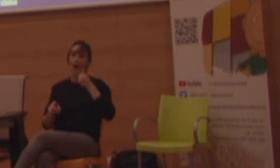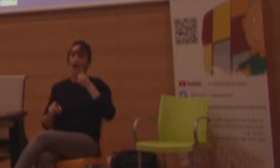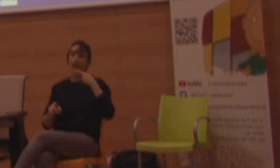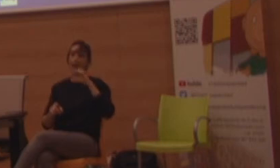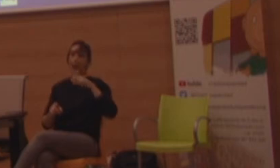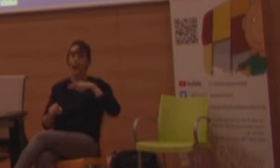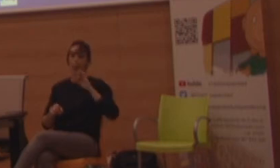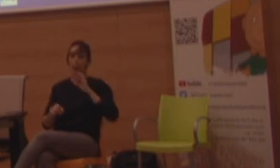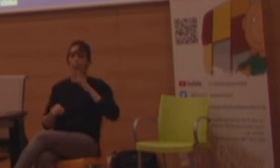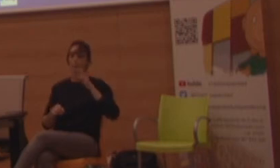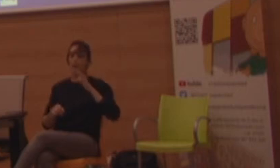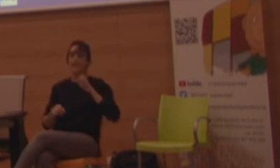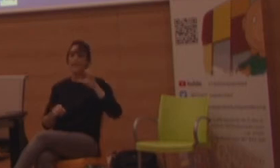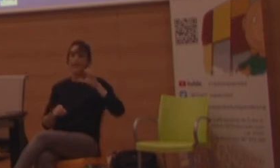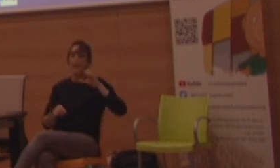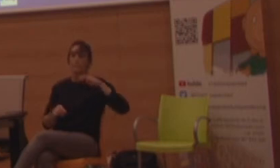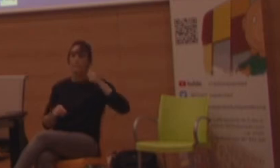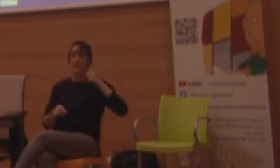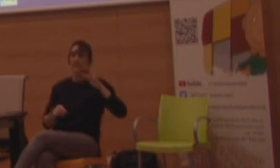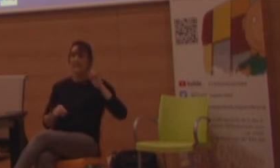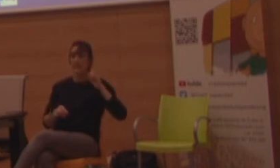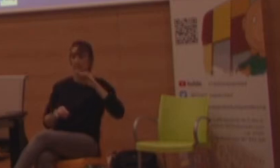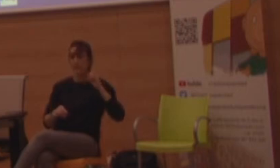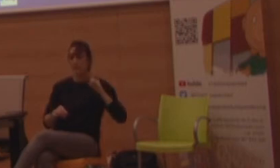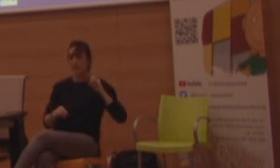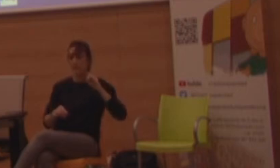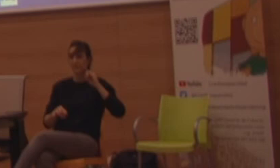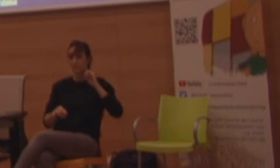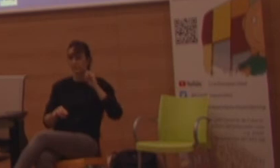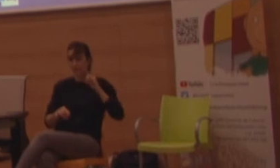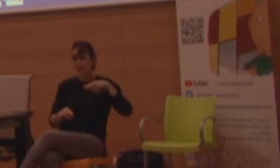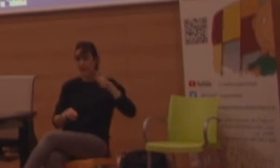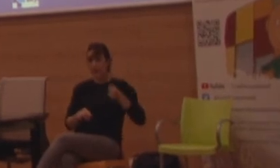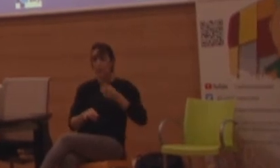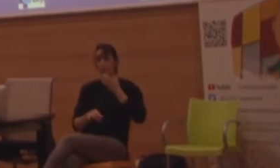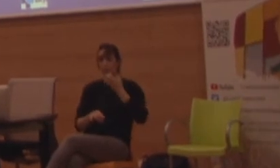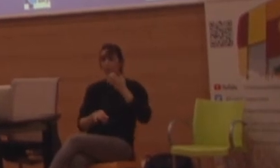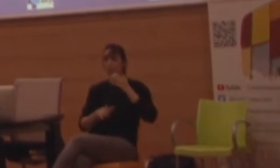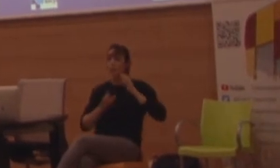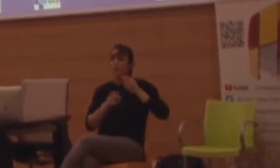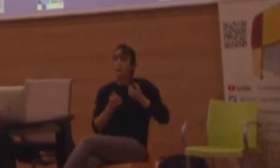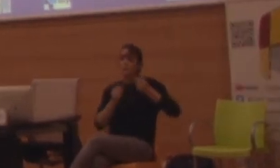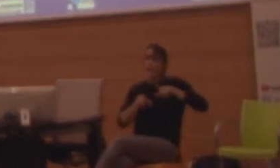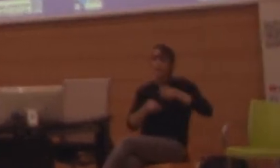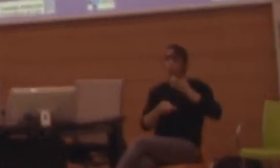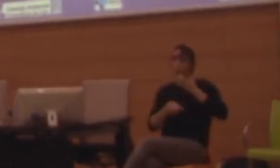heridas intraoperatoriamente en quirófano y después lo puedes ir poniendo en las plantas si